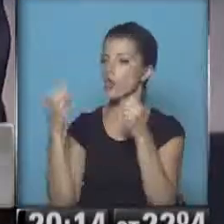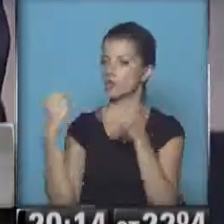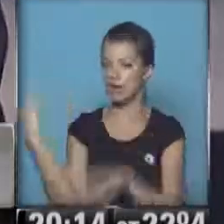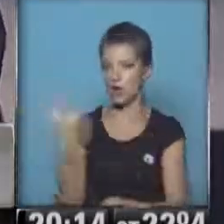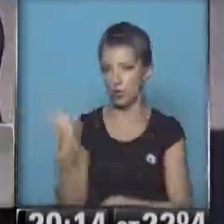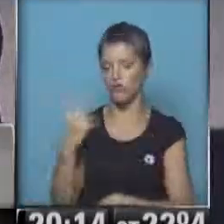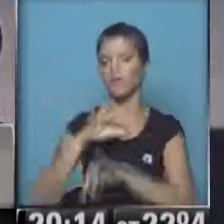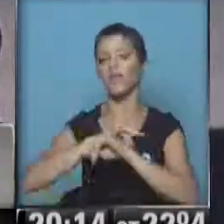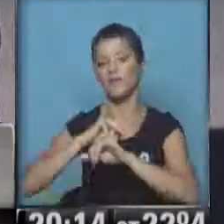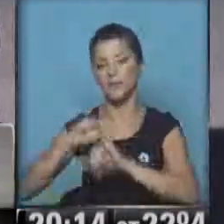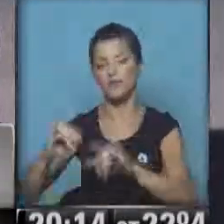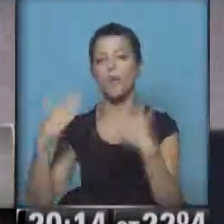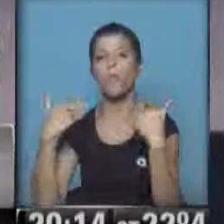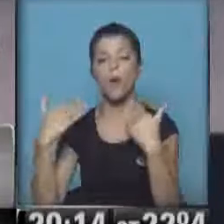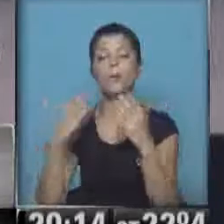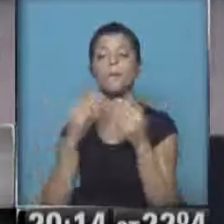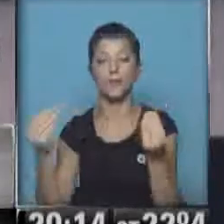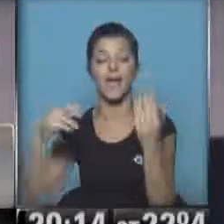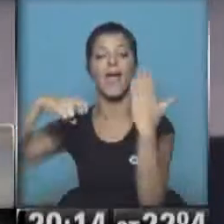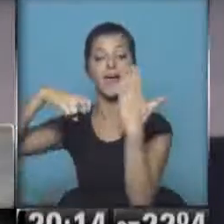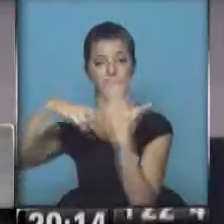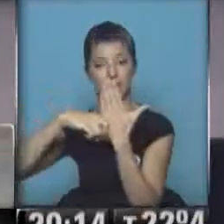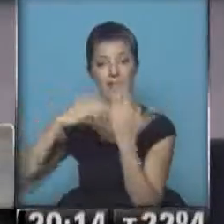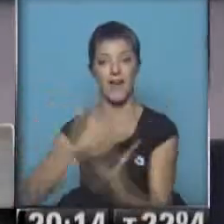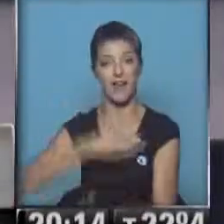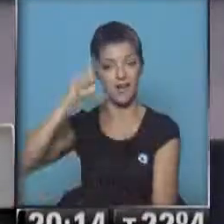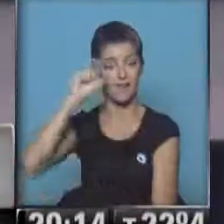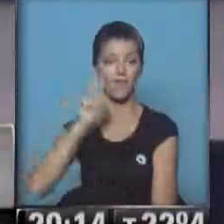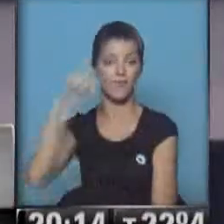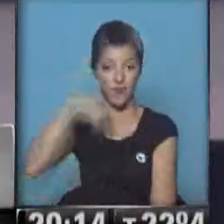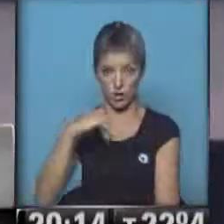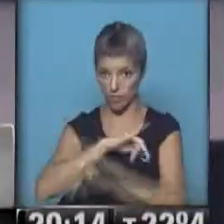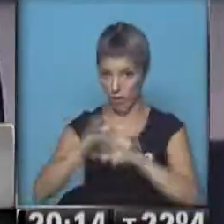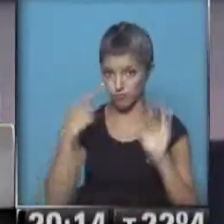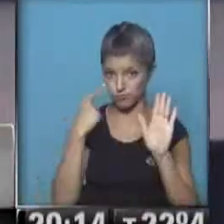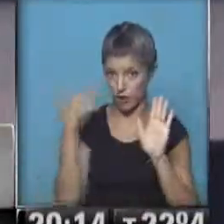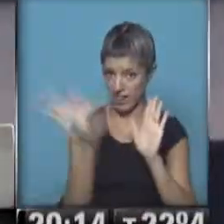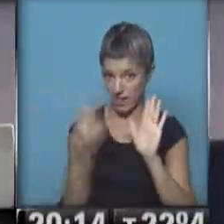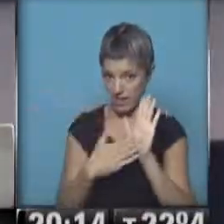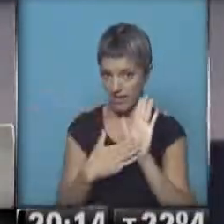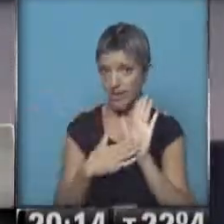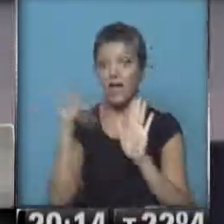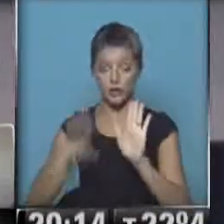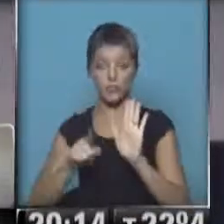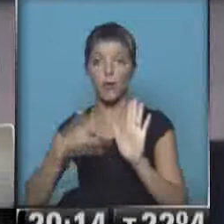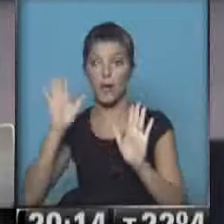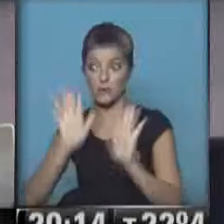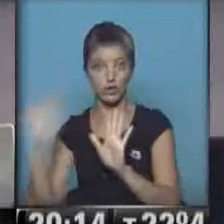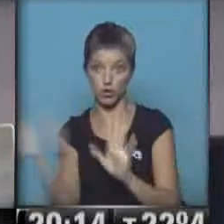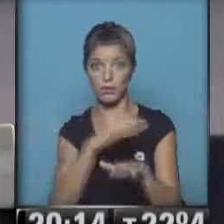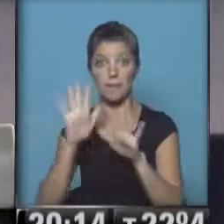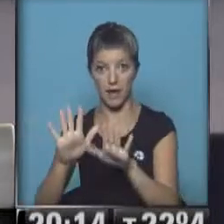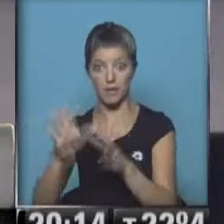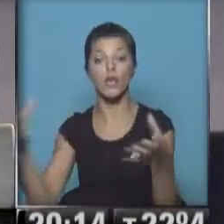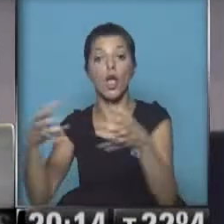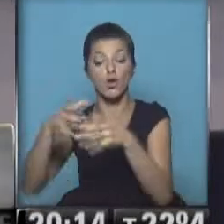detalles que se pueden porque la fiscal fein no va a dar a conocer este dictamen muy esperados el dictamen médico forense la